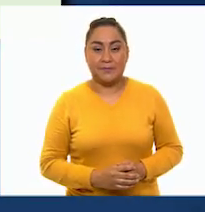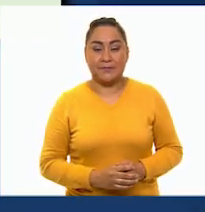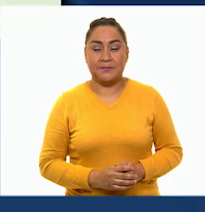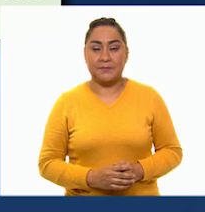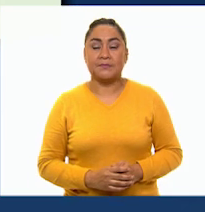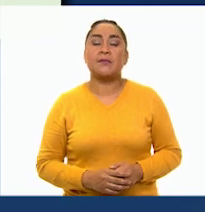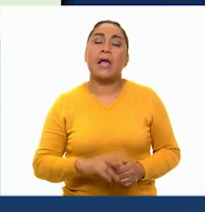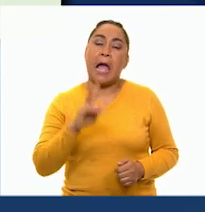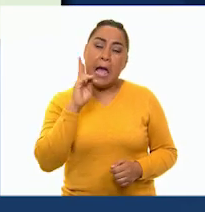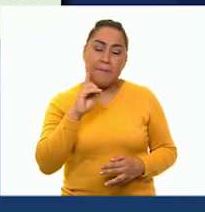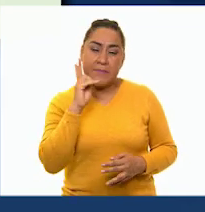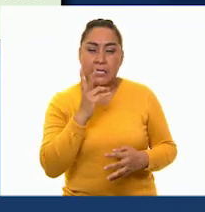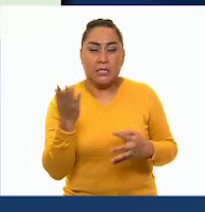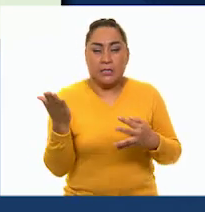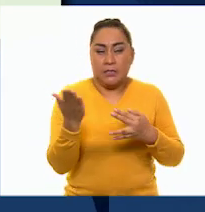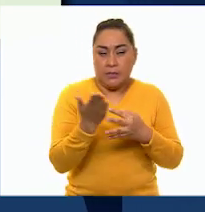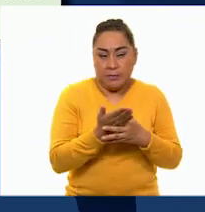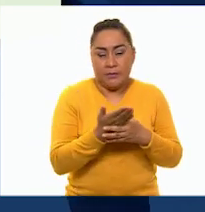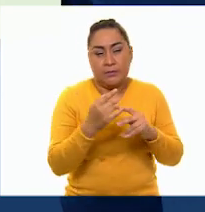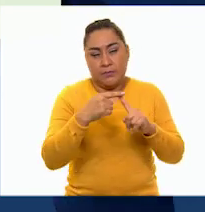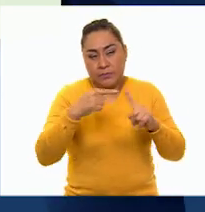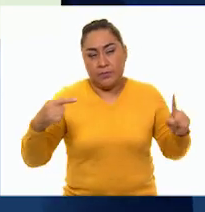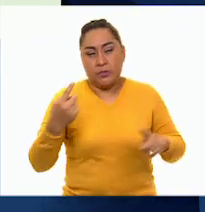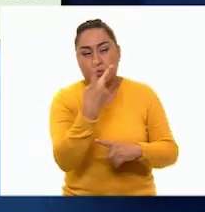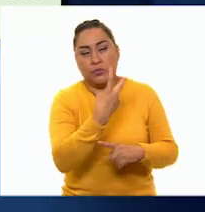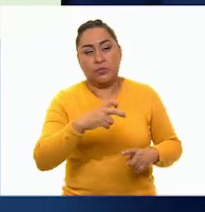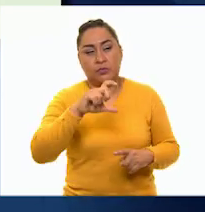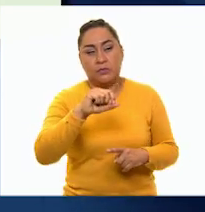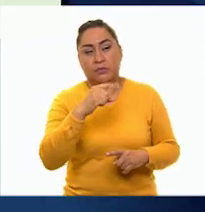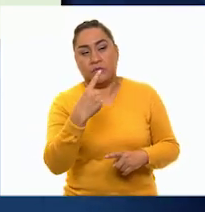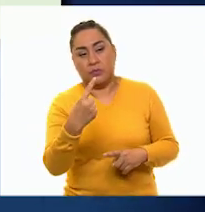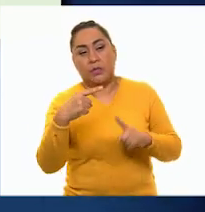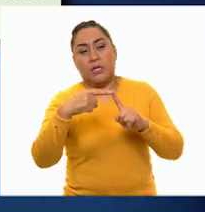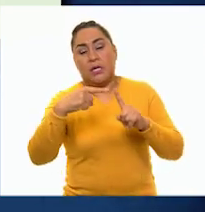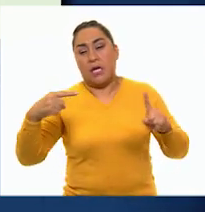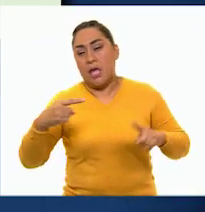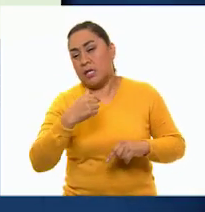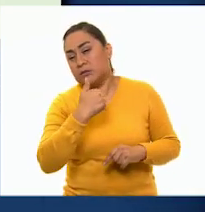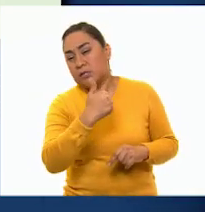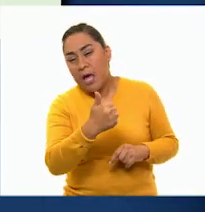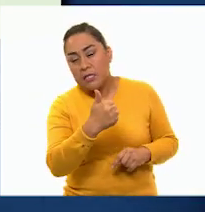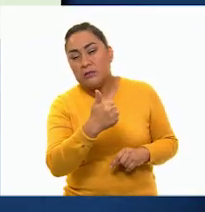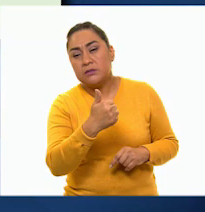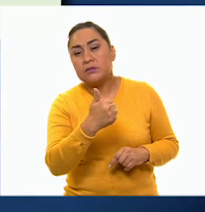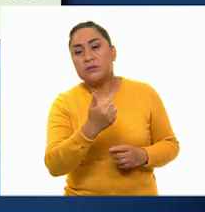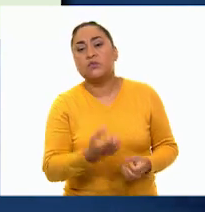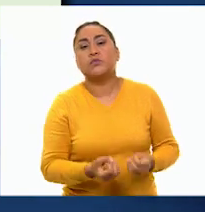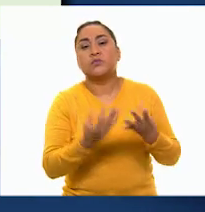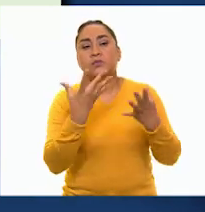Si dividimos 221 entre 6, eso es igual a